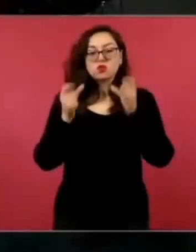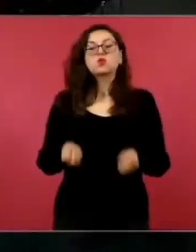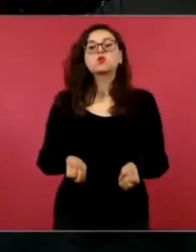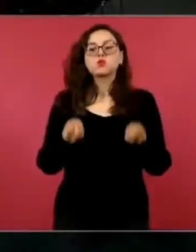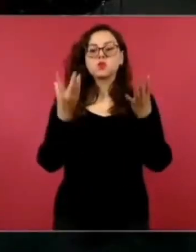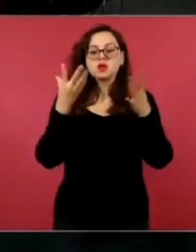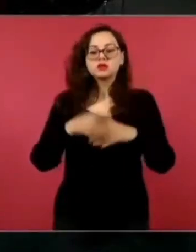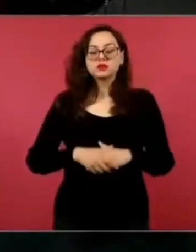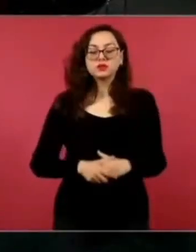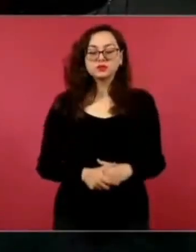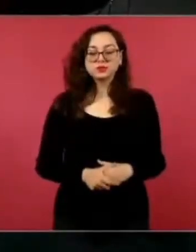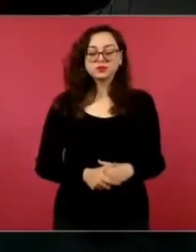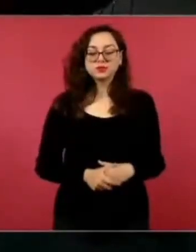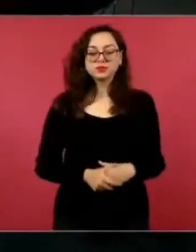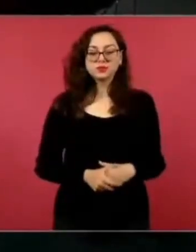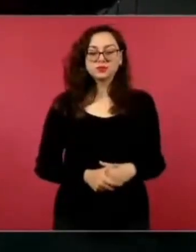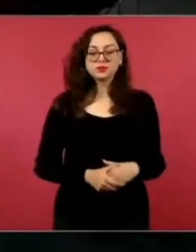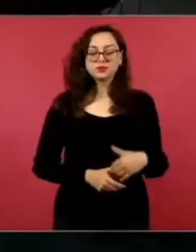sí.